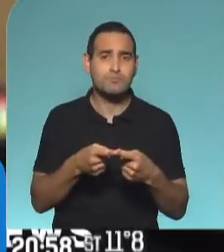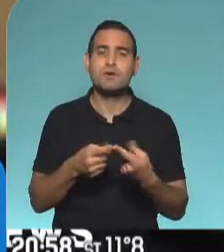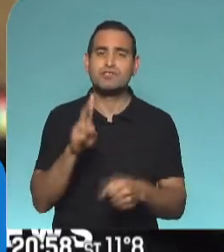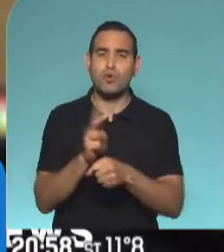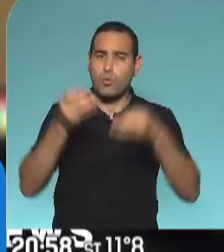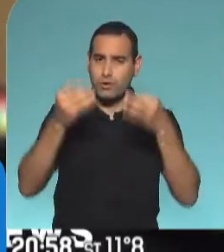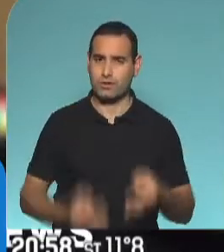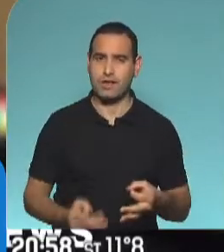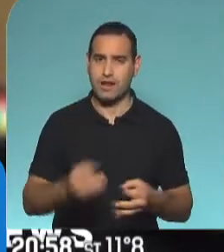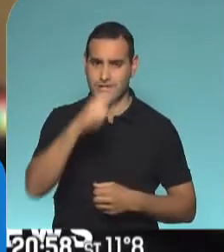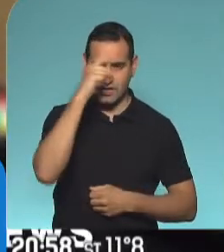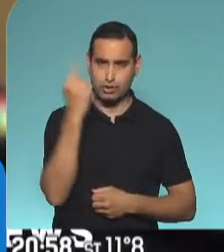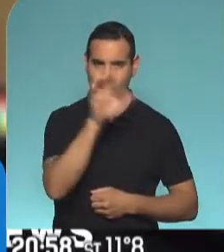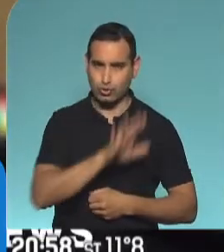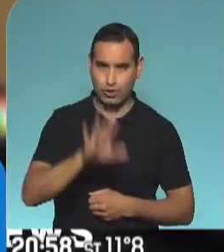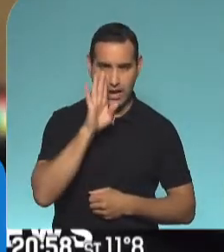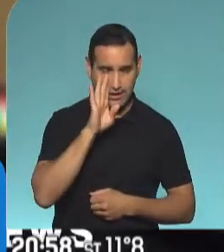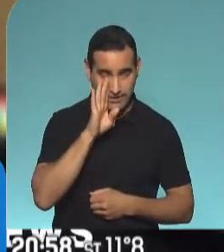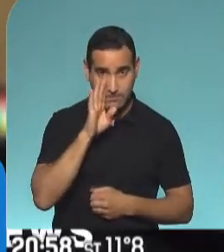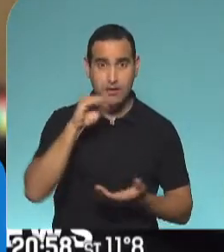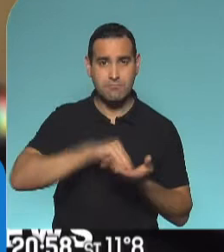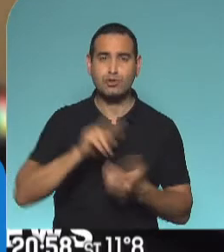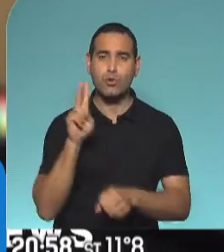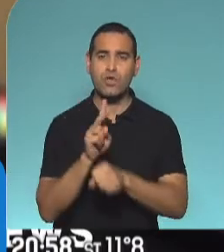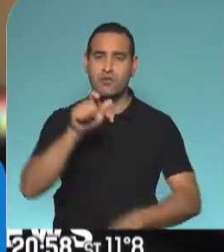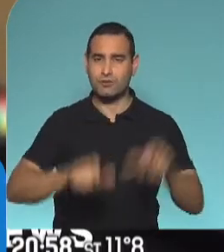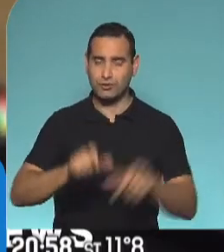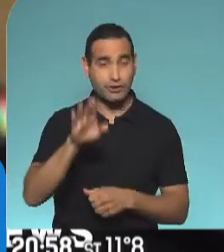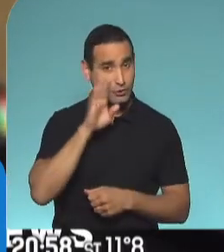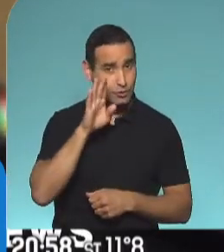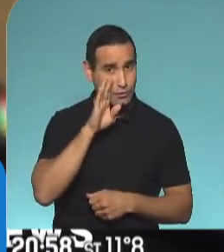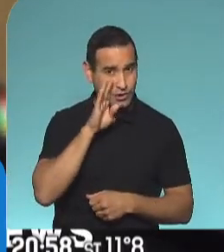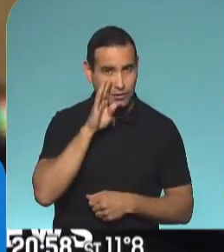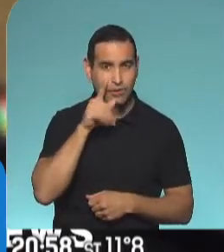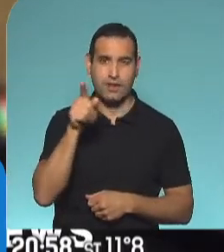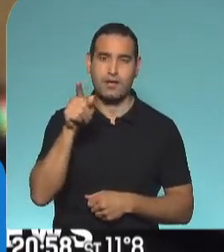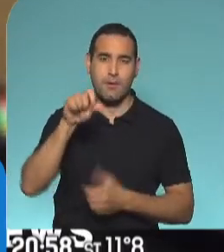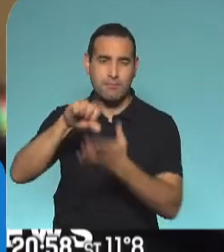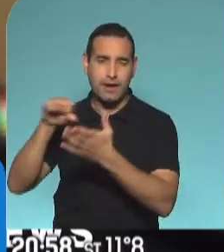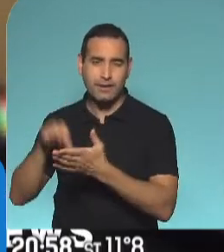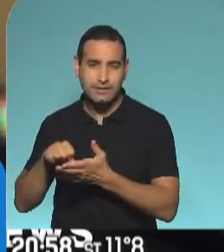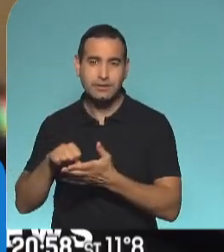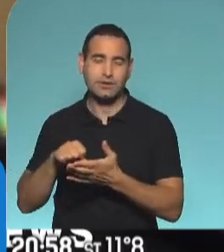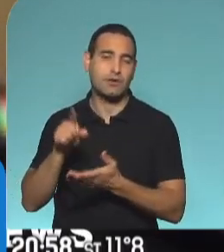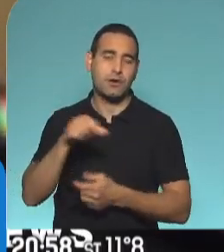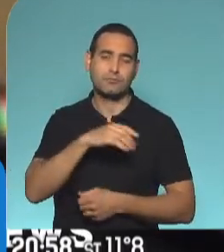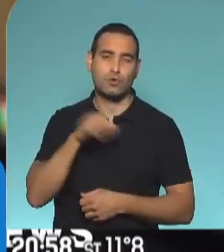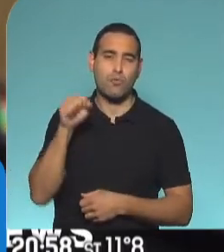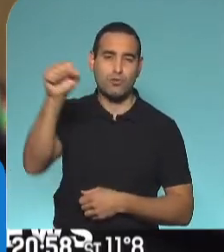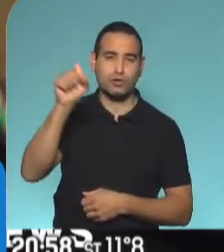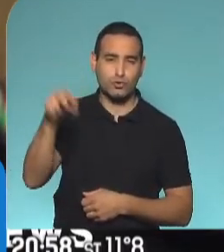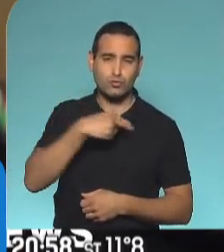nuestra seguridad nacional y proteger a los estadounidenses de las amenazas del Partido Comunista